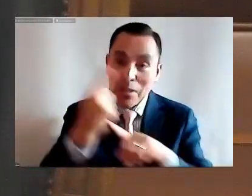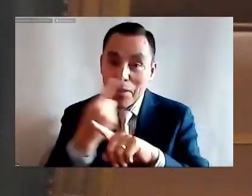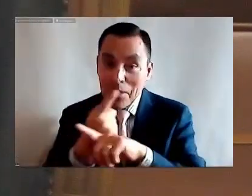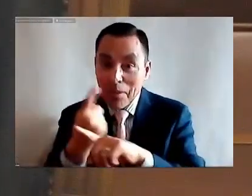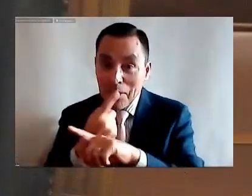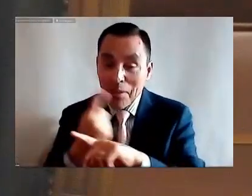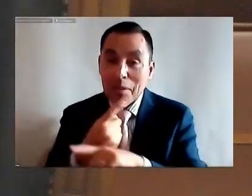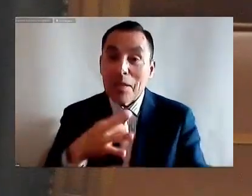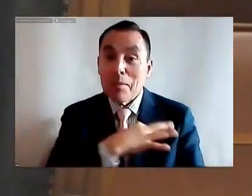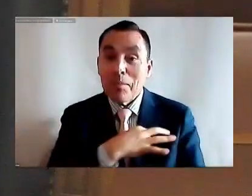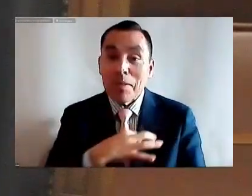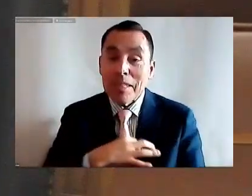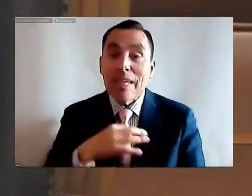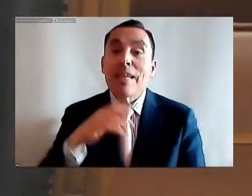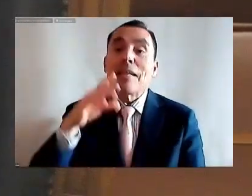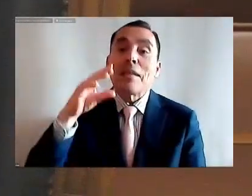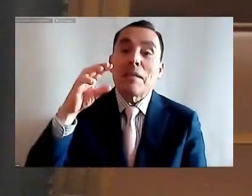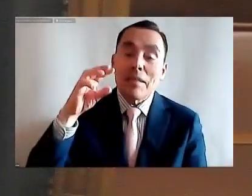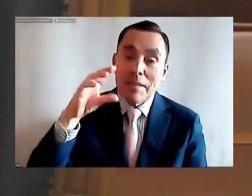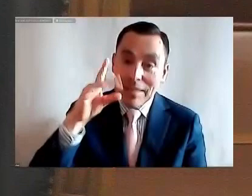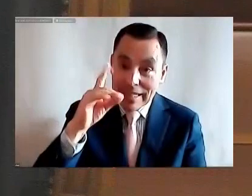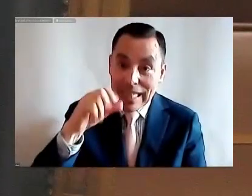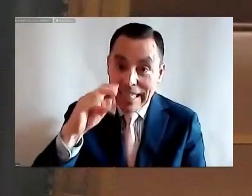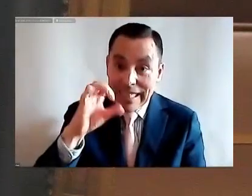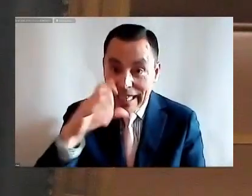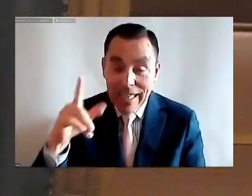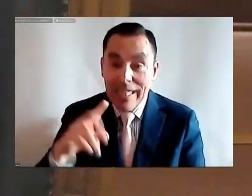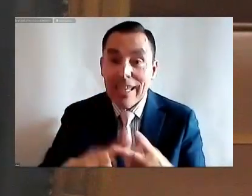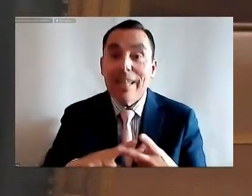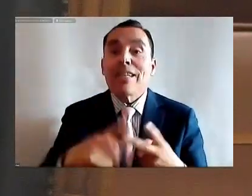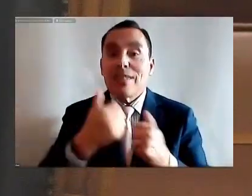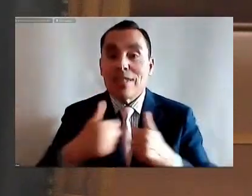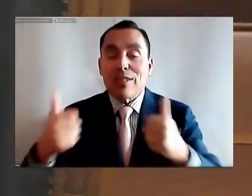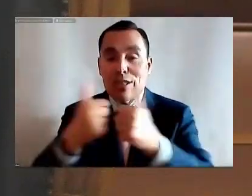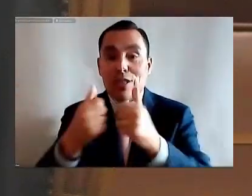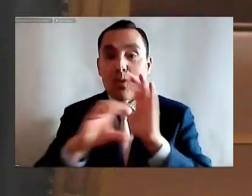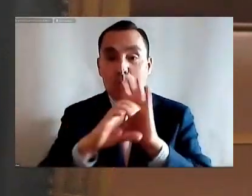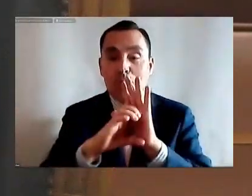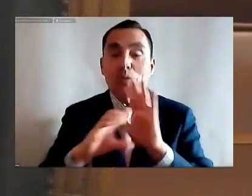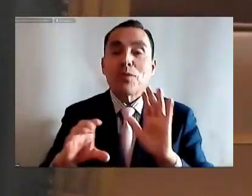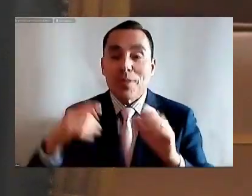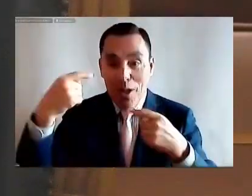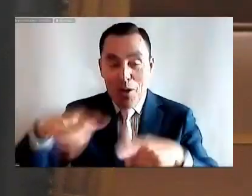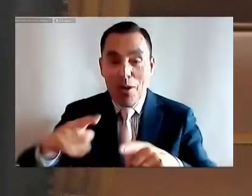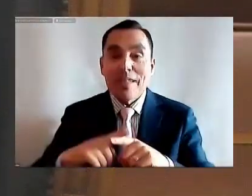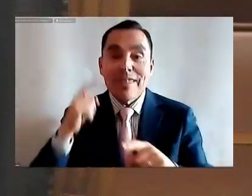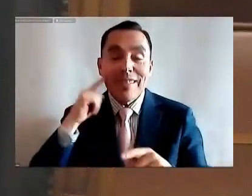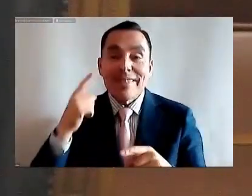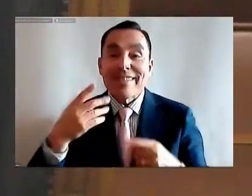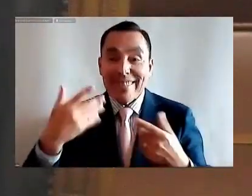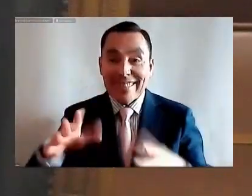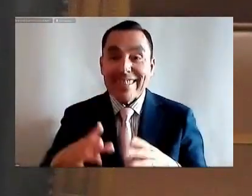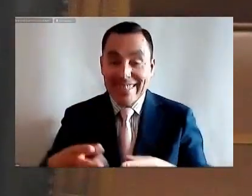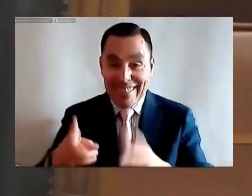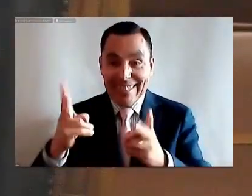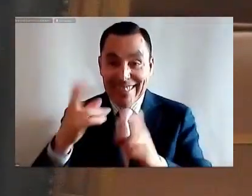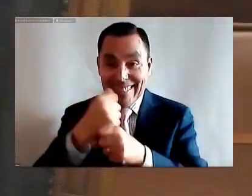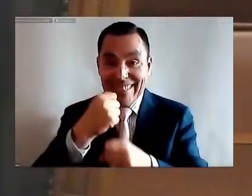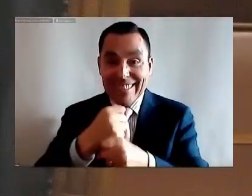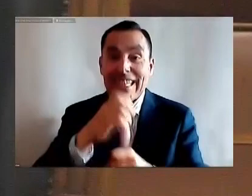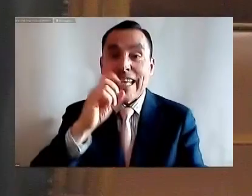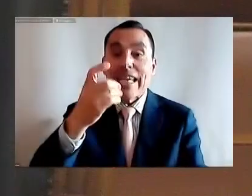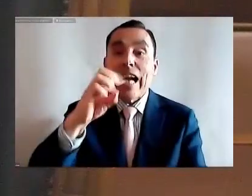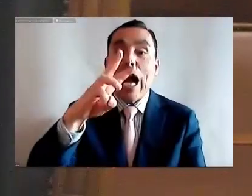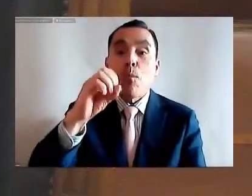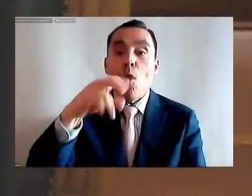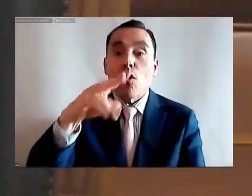ministra Daniela Marcil, aprovecho de saludar, ministra del Tribunal Constitucional, profesora de Derecho al Trabajo, que va a estar junto con Sergio Gamonal, profesor,